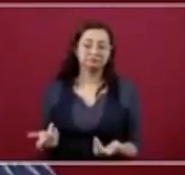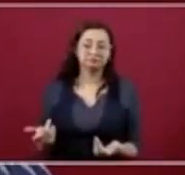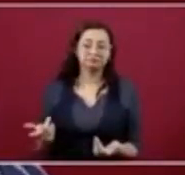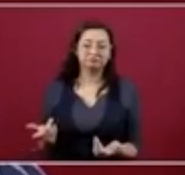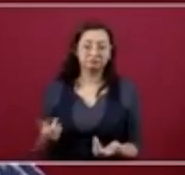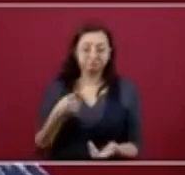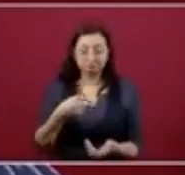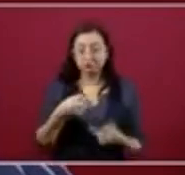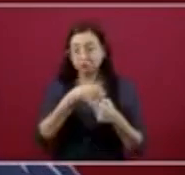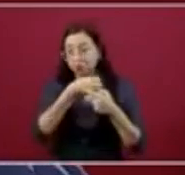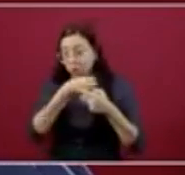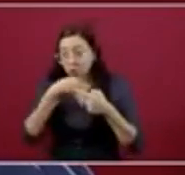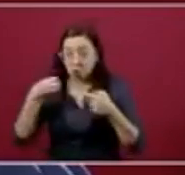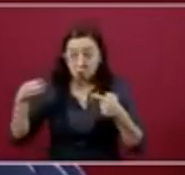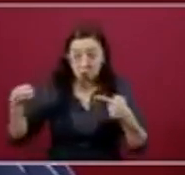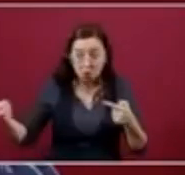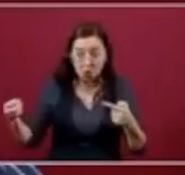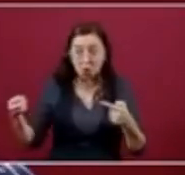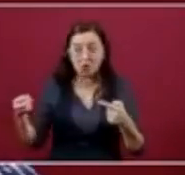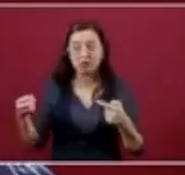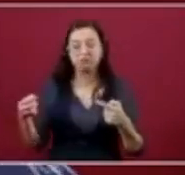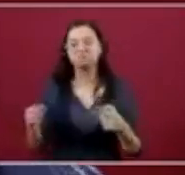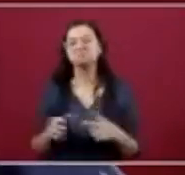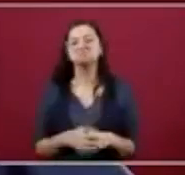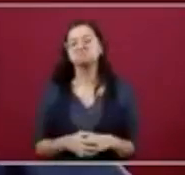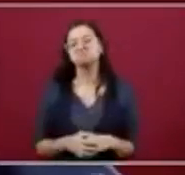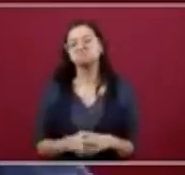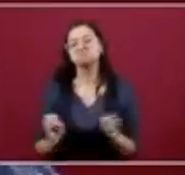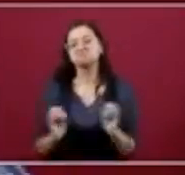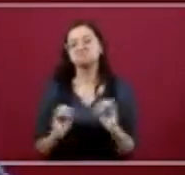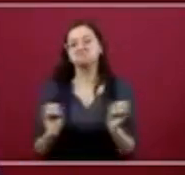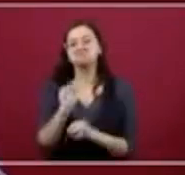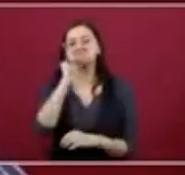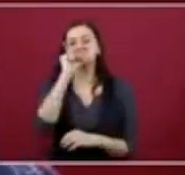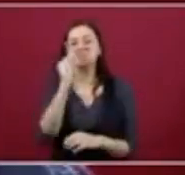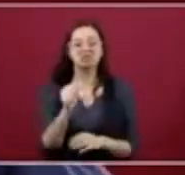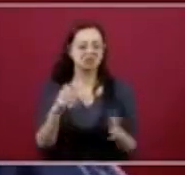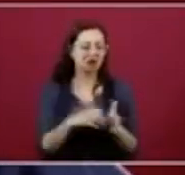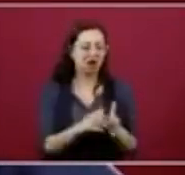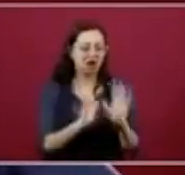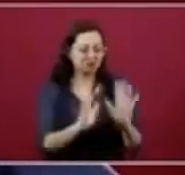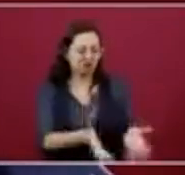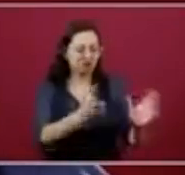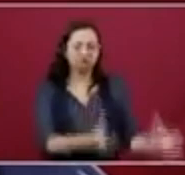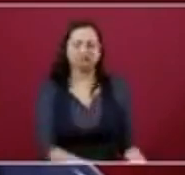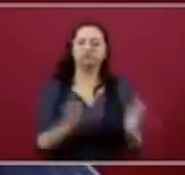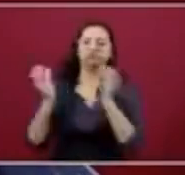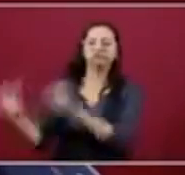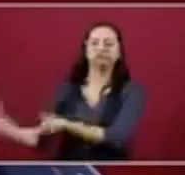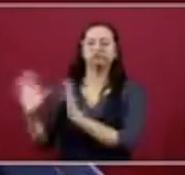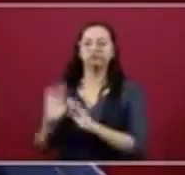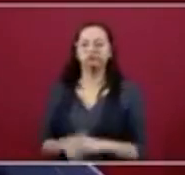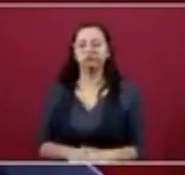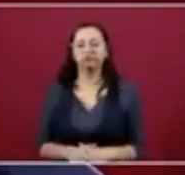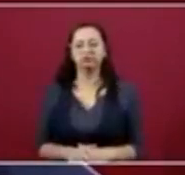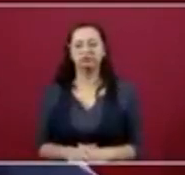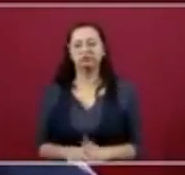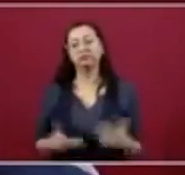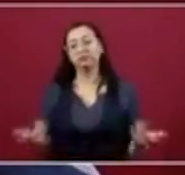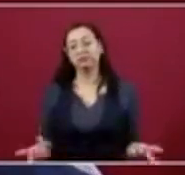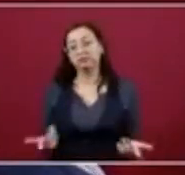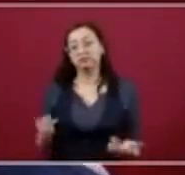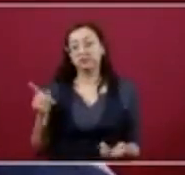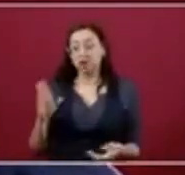ninguna ordenación y nos las dejaron prácticamente en bruto. Tenemos algunos de estos 90